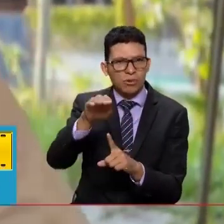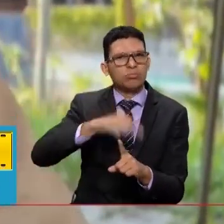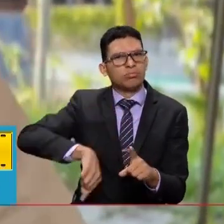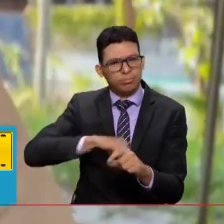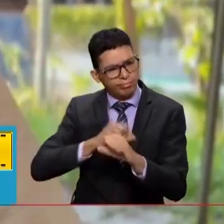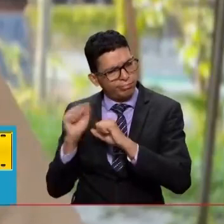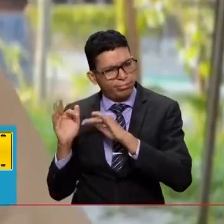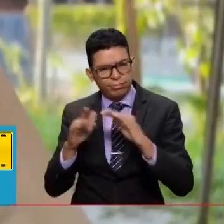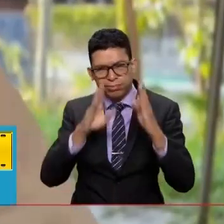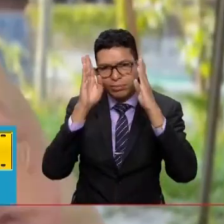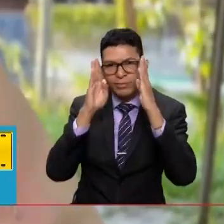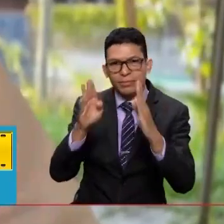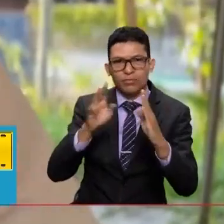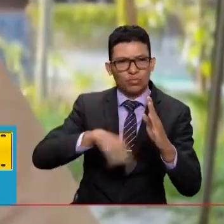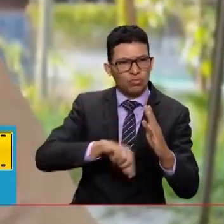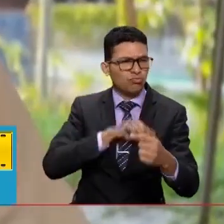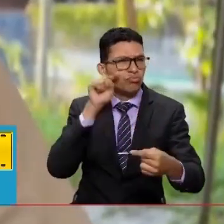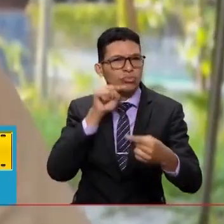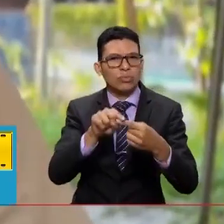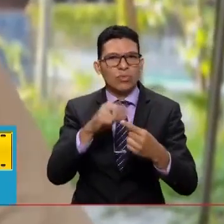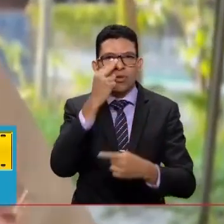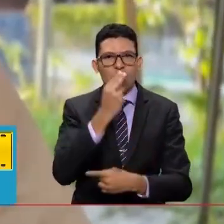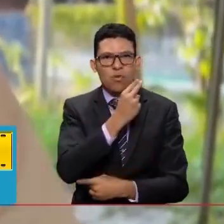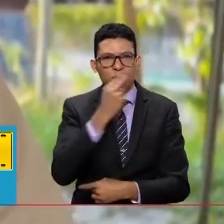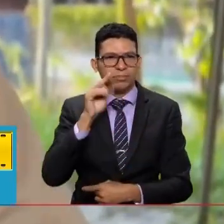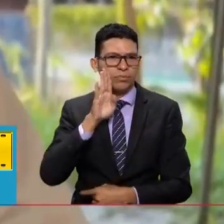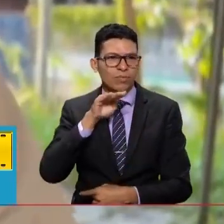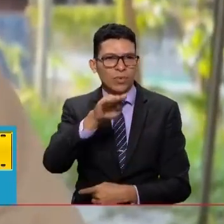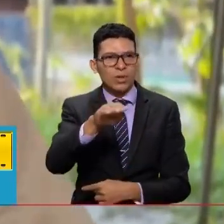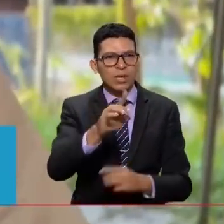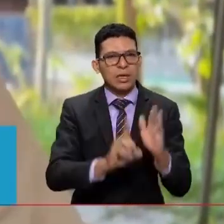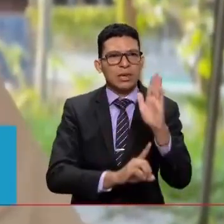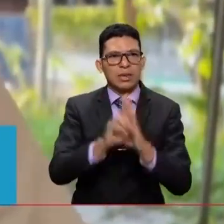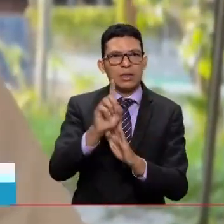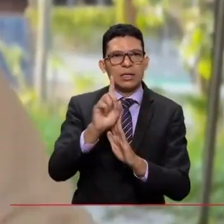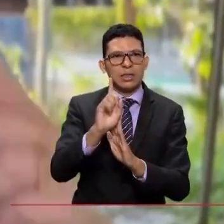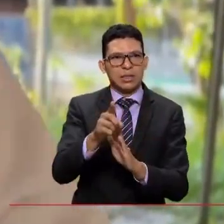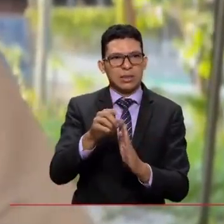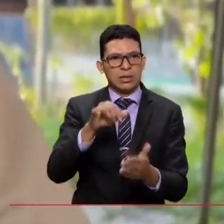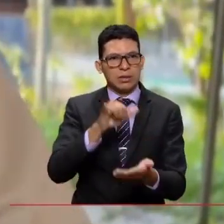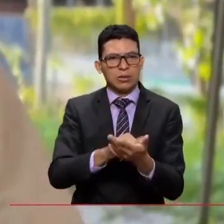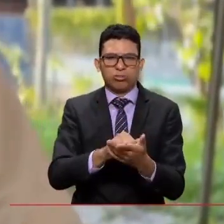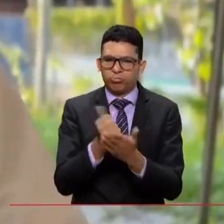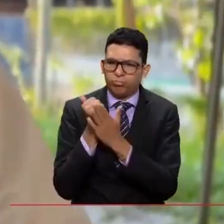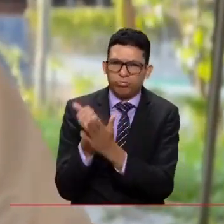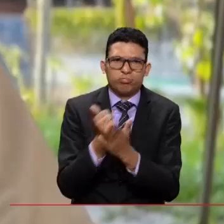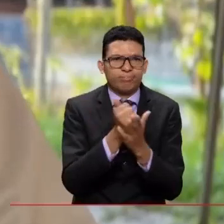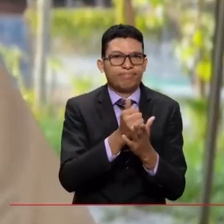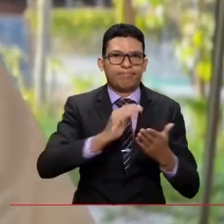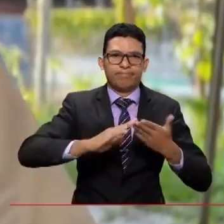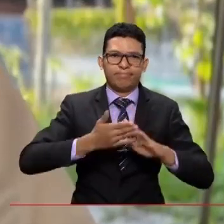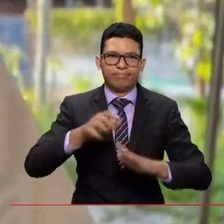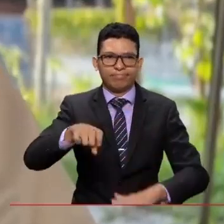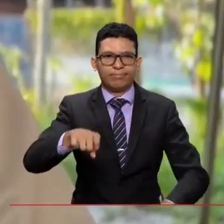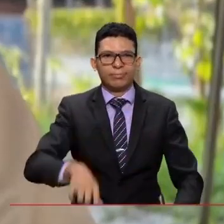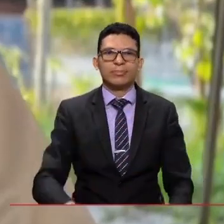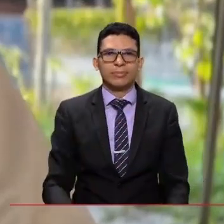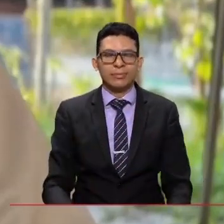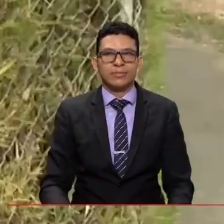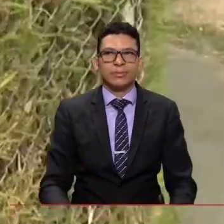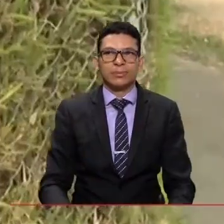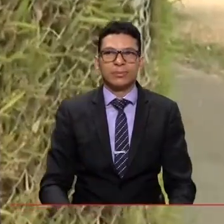consolidar nuestro compromiso con el pueblo de Buenaventura, desarrollando y trayendo esos alivios humanitarios que tanto lo necesita esta región.